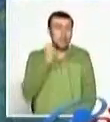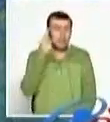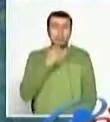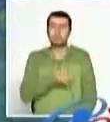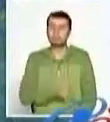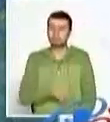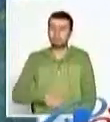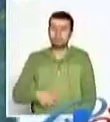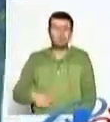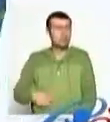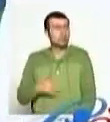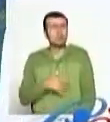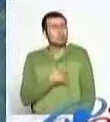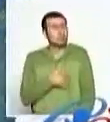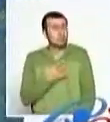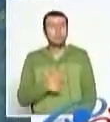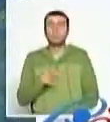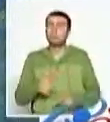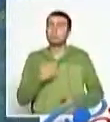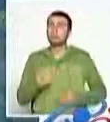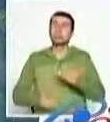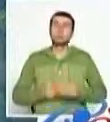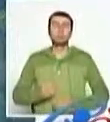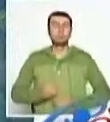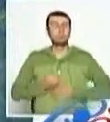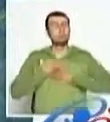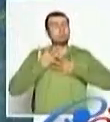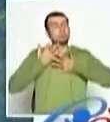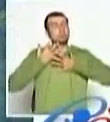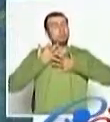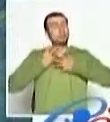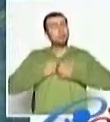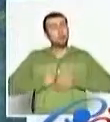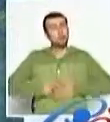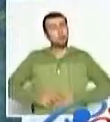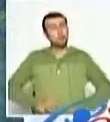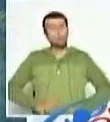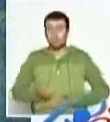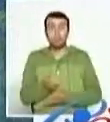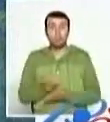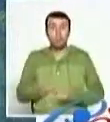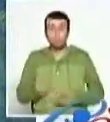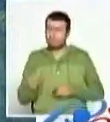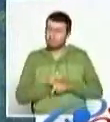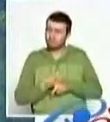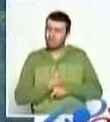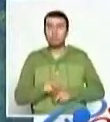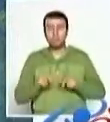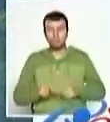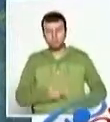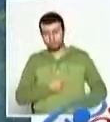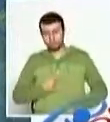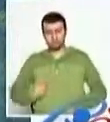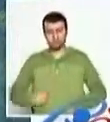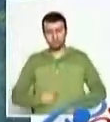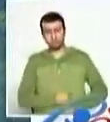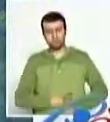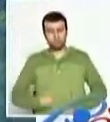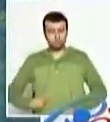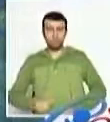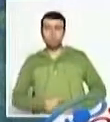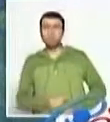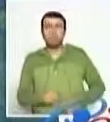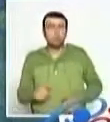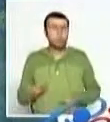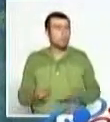los procesos de respiración, intestinales, y ver dónde este paciente se ha empezado a afectar. Muchas